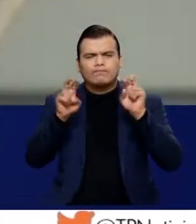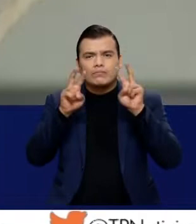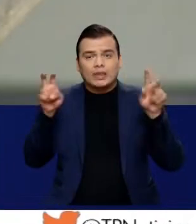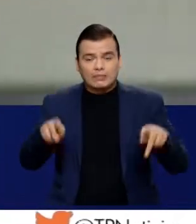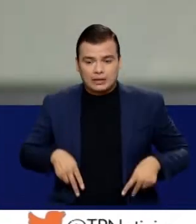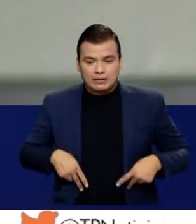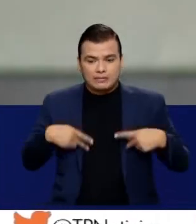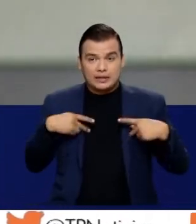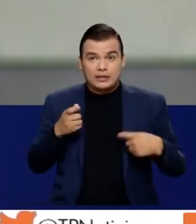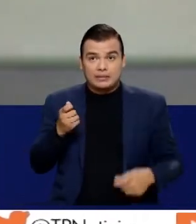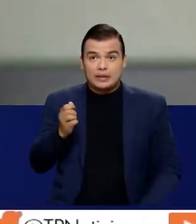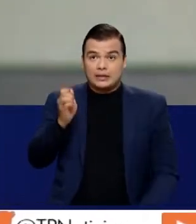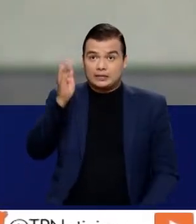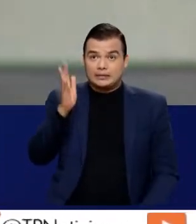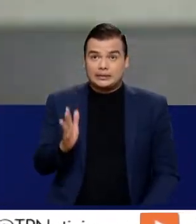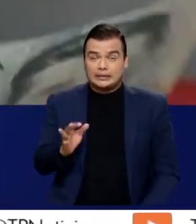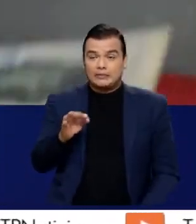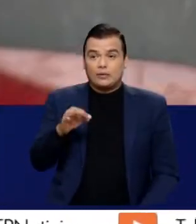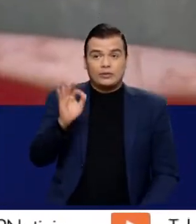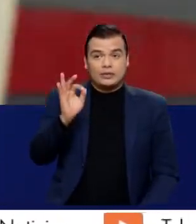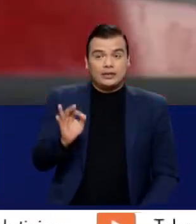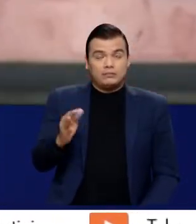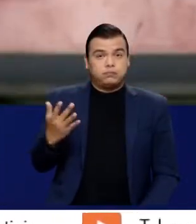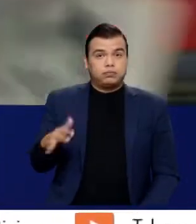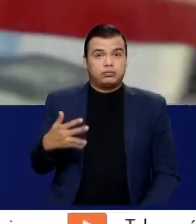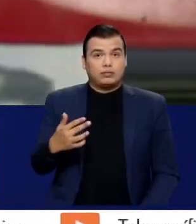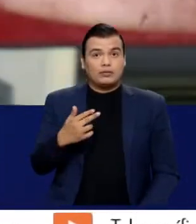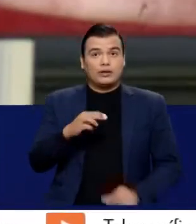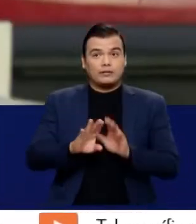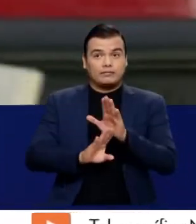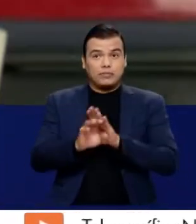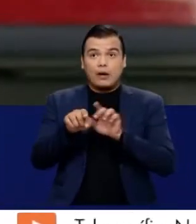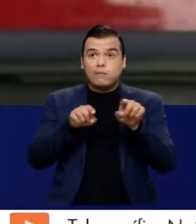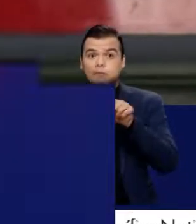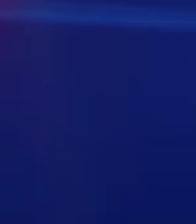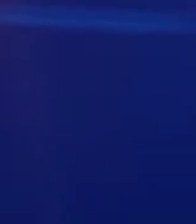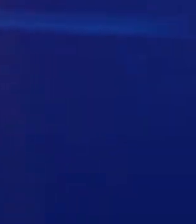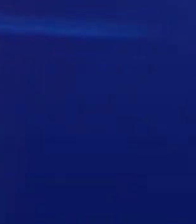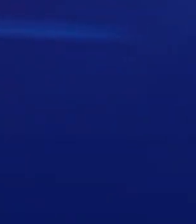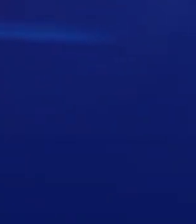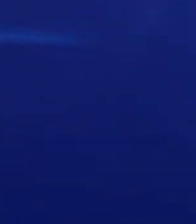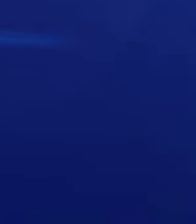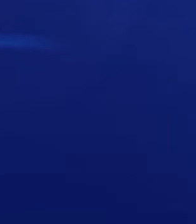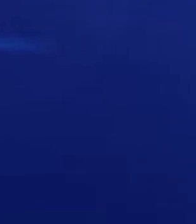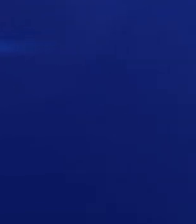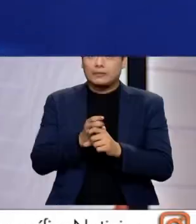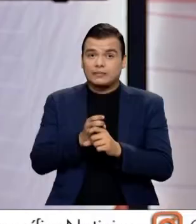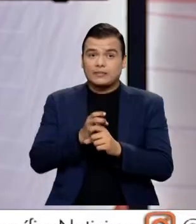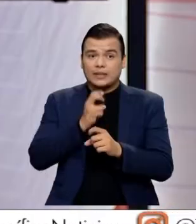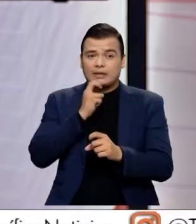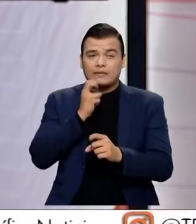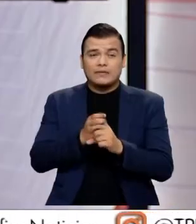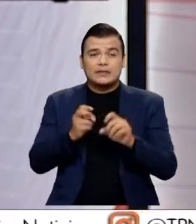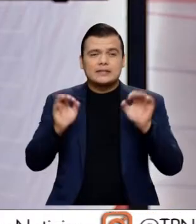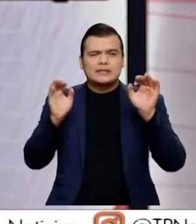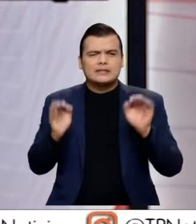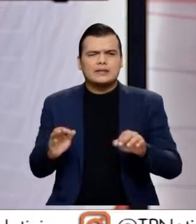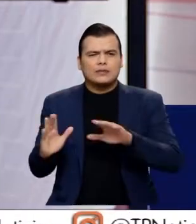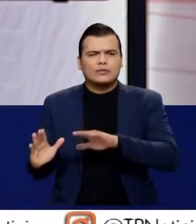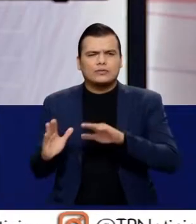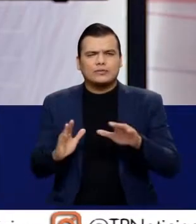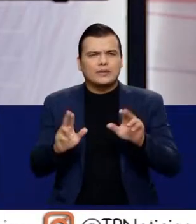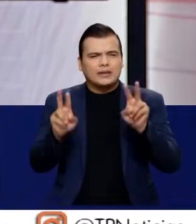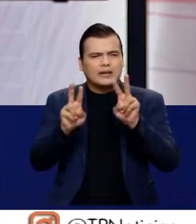que dispararse e impactaría directamente la reactivación económica de varios sectores precisamente sobre